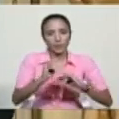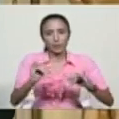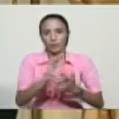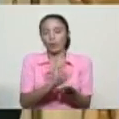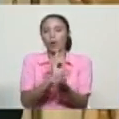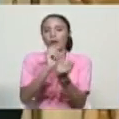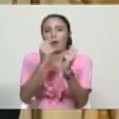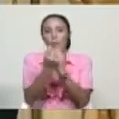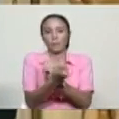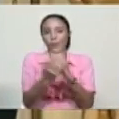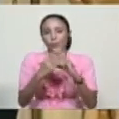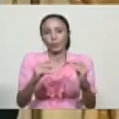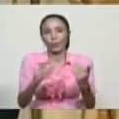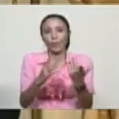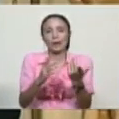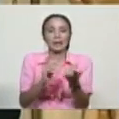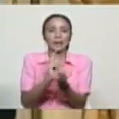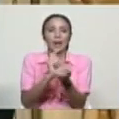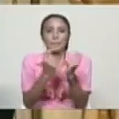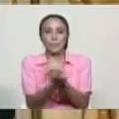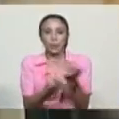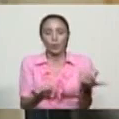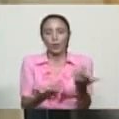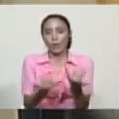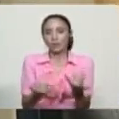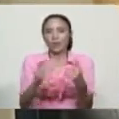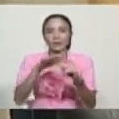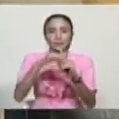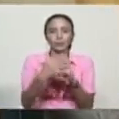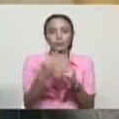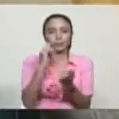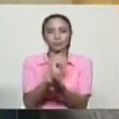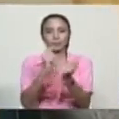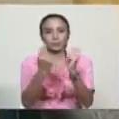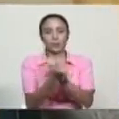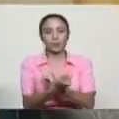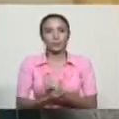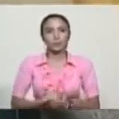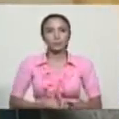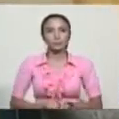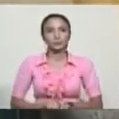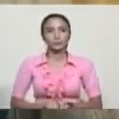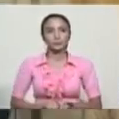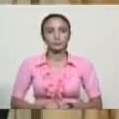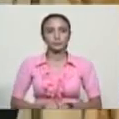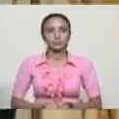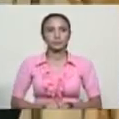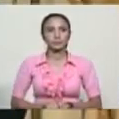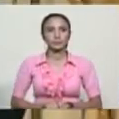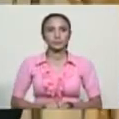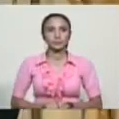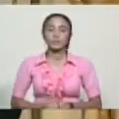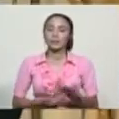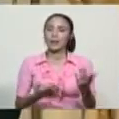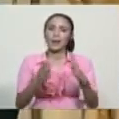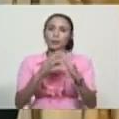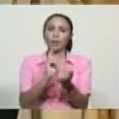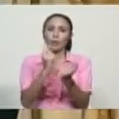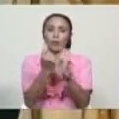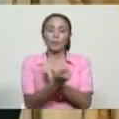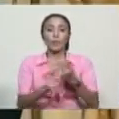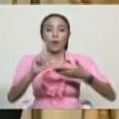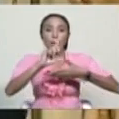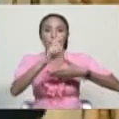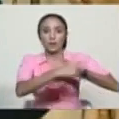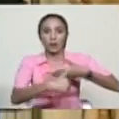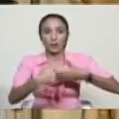variado y no son las condiciones favorables que tuvimos, sino que América Latina y el Caribe, como